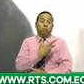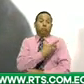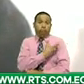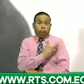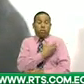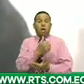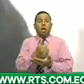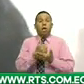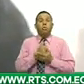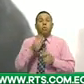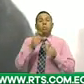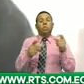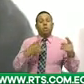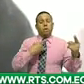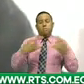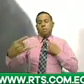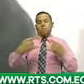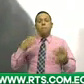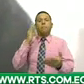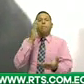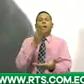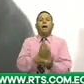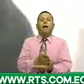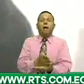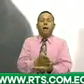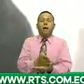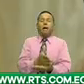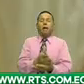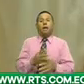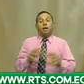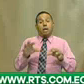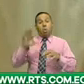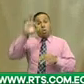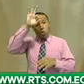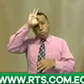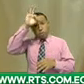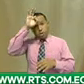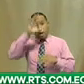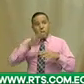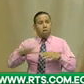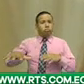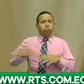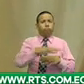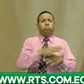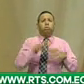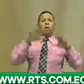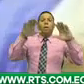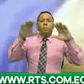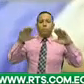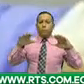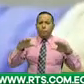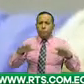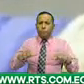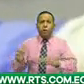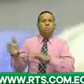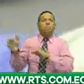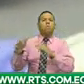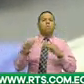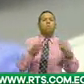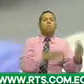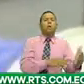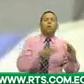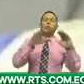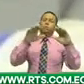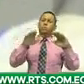hospitalizaciones y las muertes, que es lo más grave de esta pandemia. Por lo tanto, a pesar de que un ciudadano reciba la vacuna, no estará exento de una